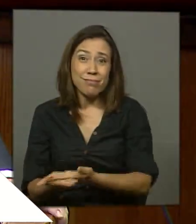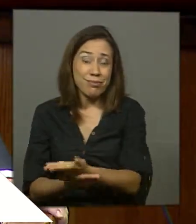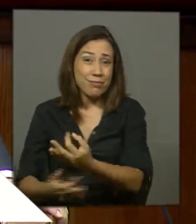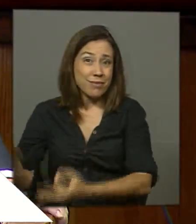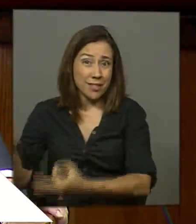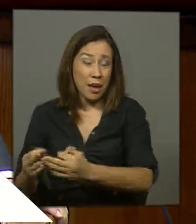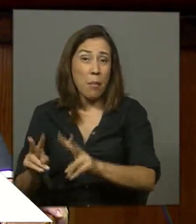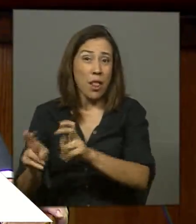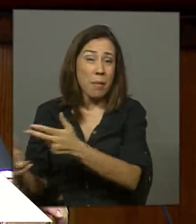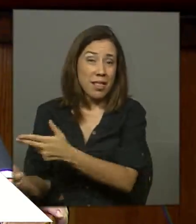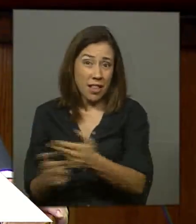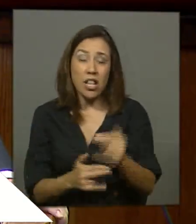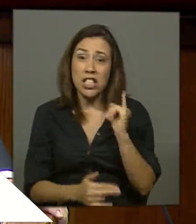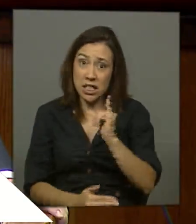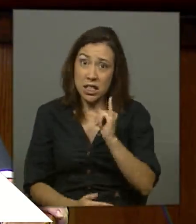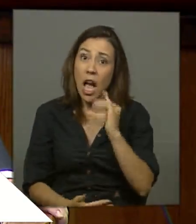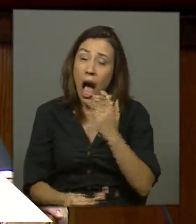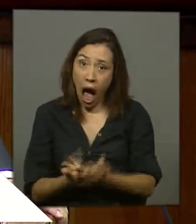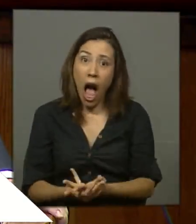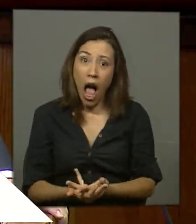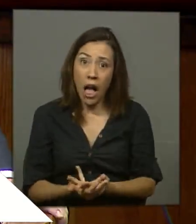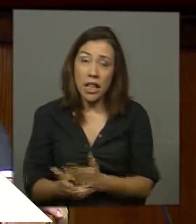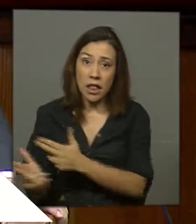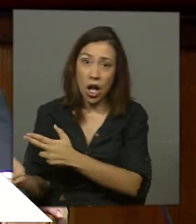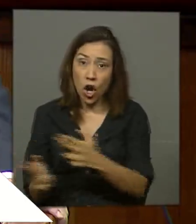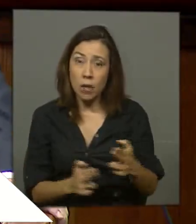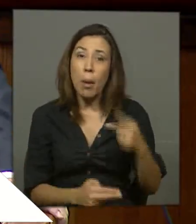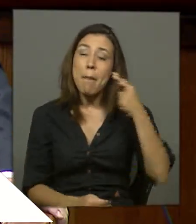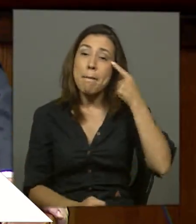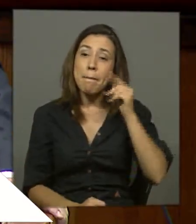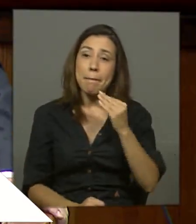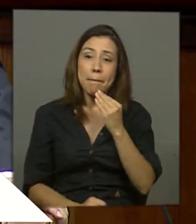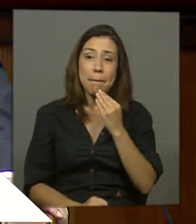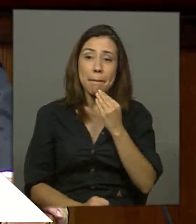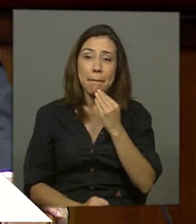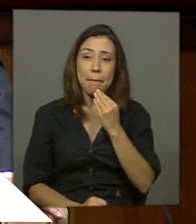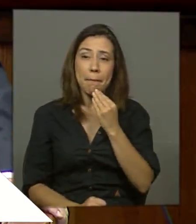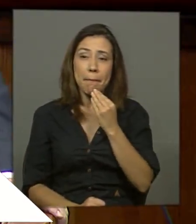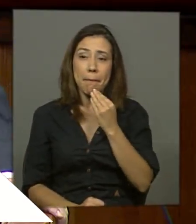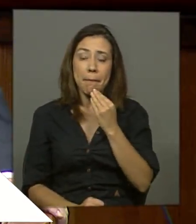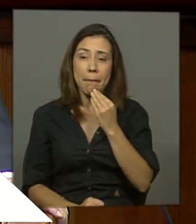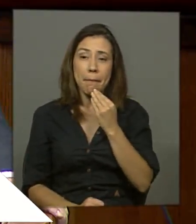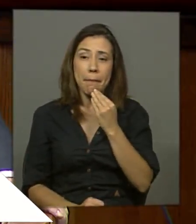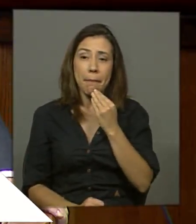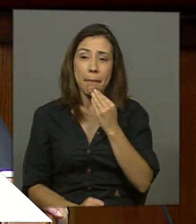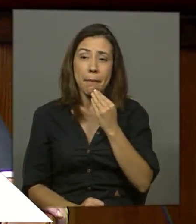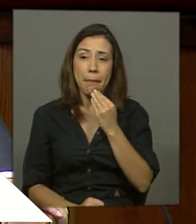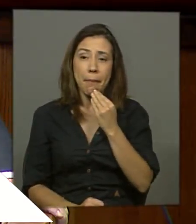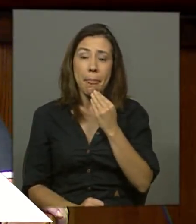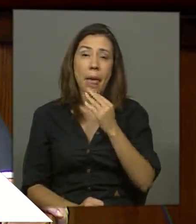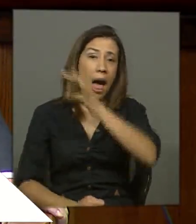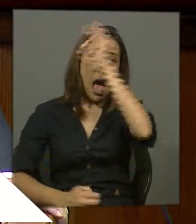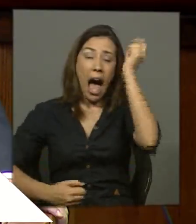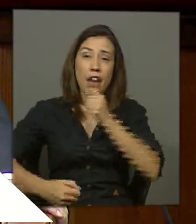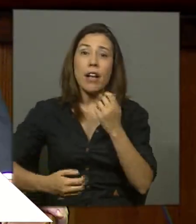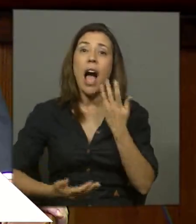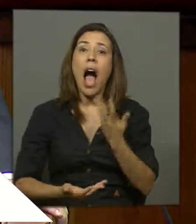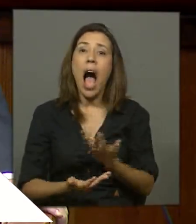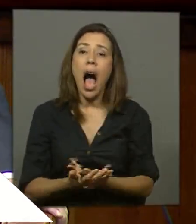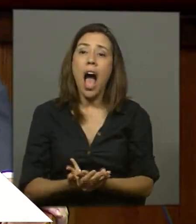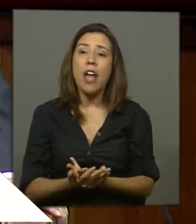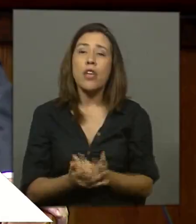araucanía hay terrorismo pero también pero también la orcan hay una